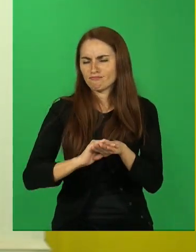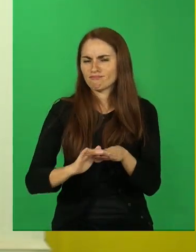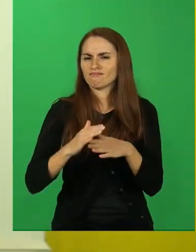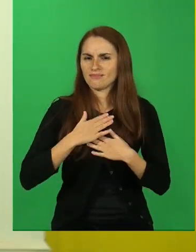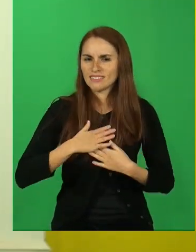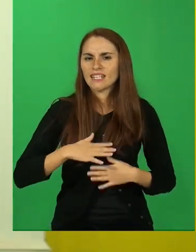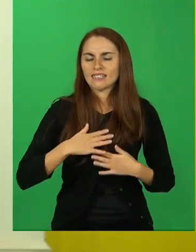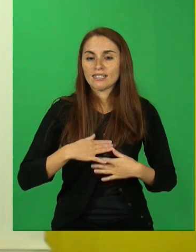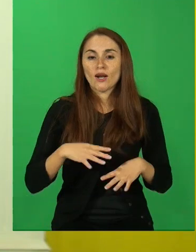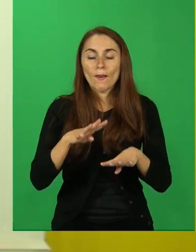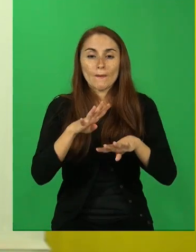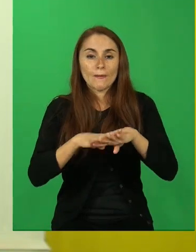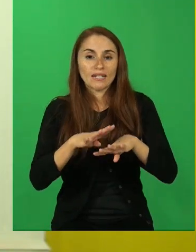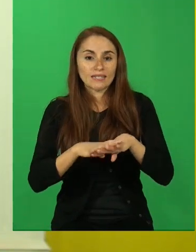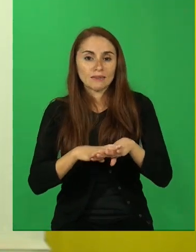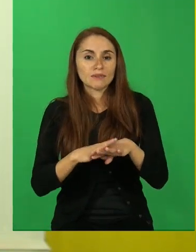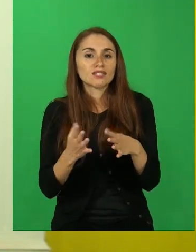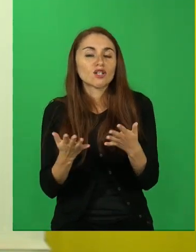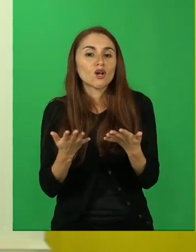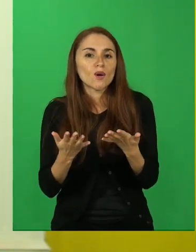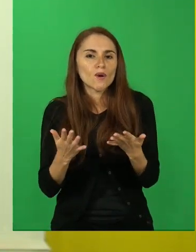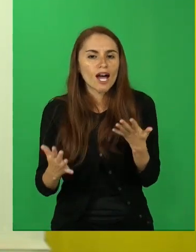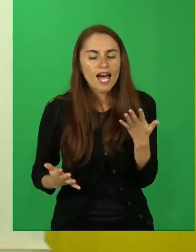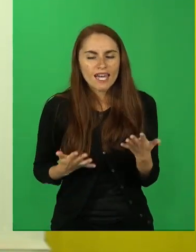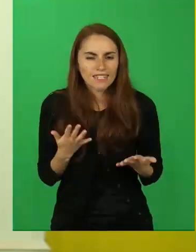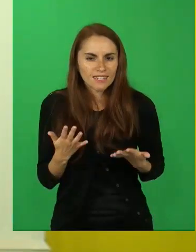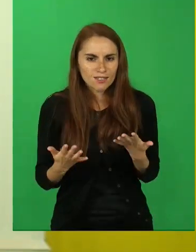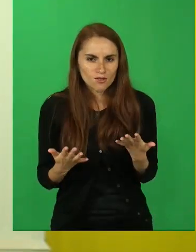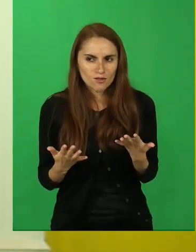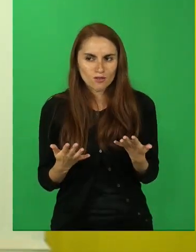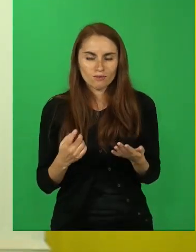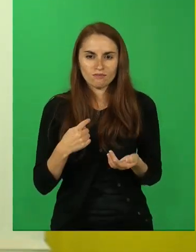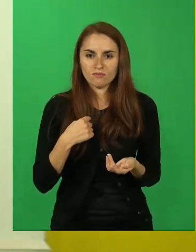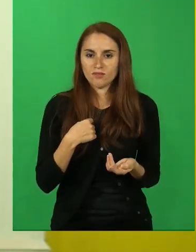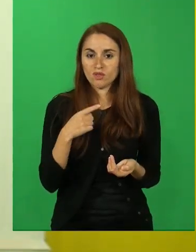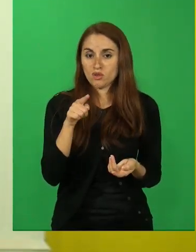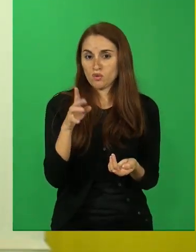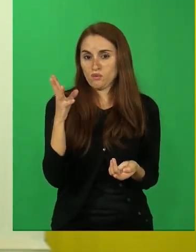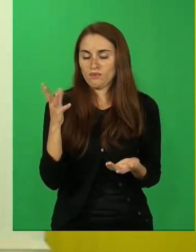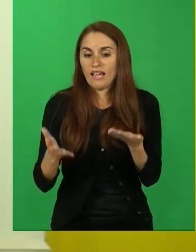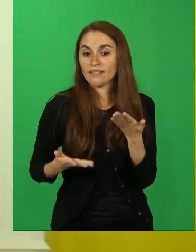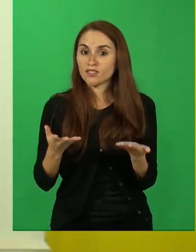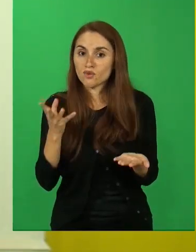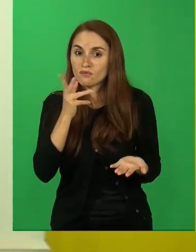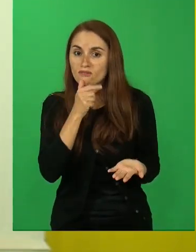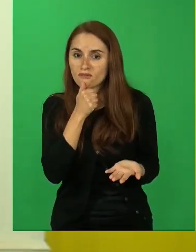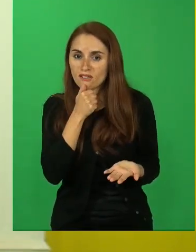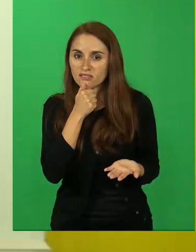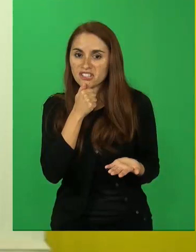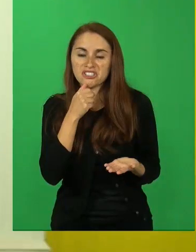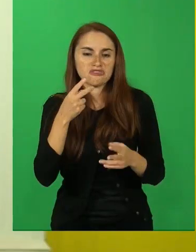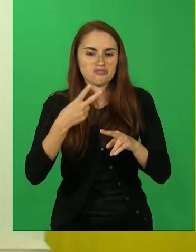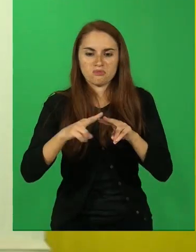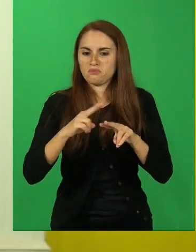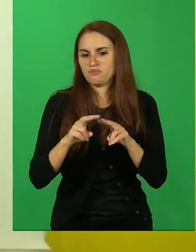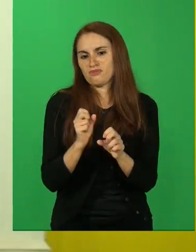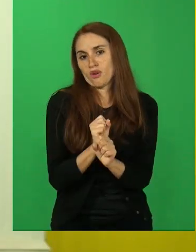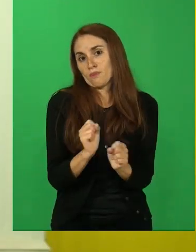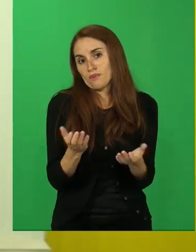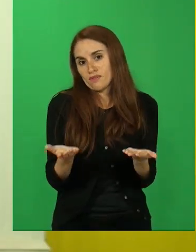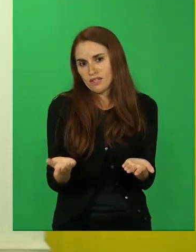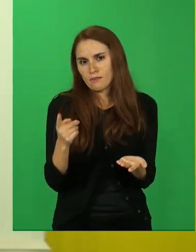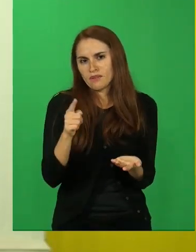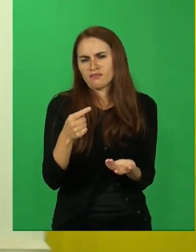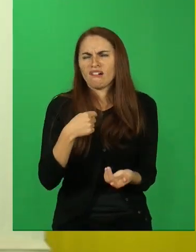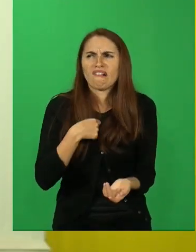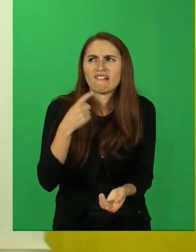la matemática tiene que ver con un tema de actitud. Si no tienes actitud, no va a funcionar la cosa. Así que ya no